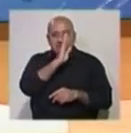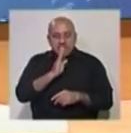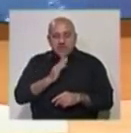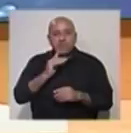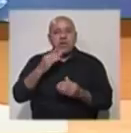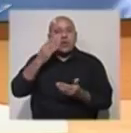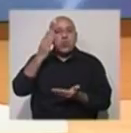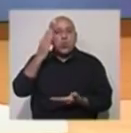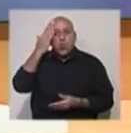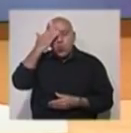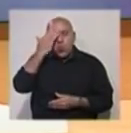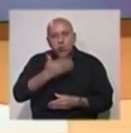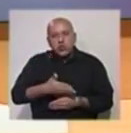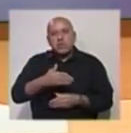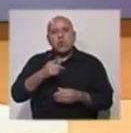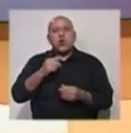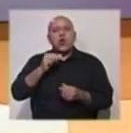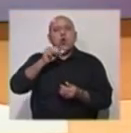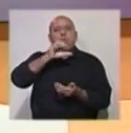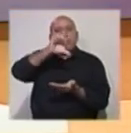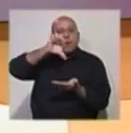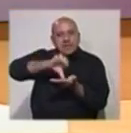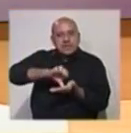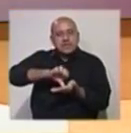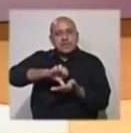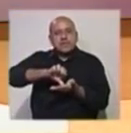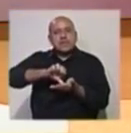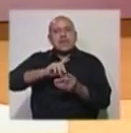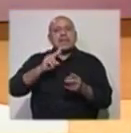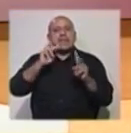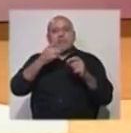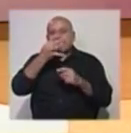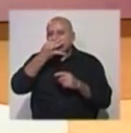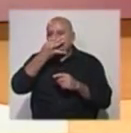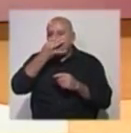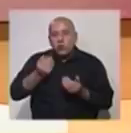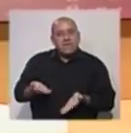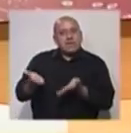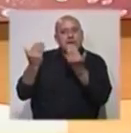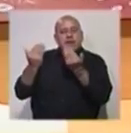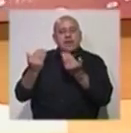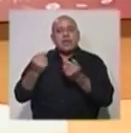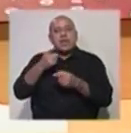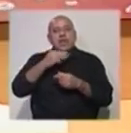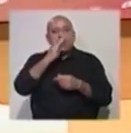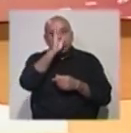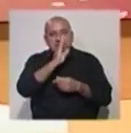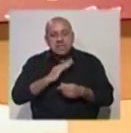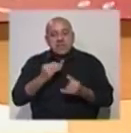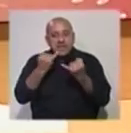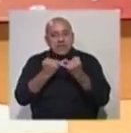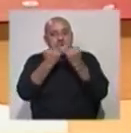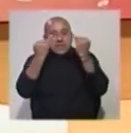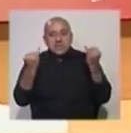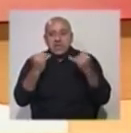en abolir la esclavitud. Brasil tuvo independencia sin revolución,